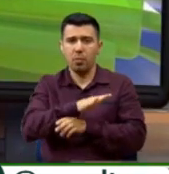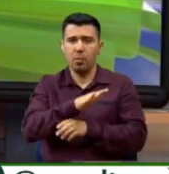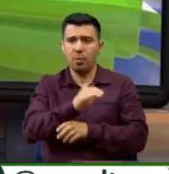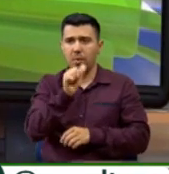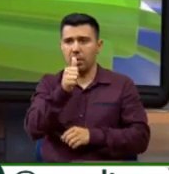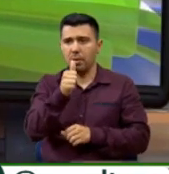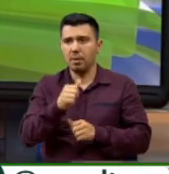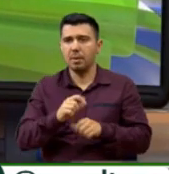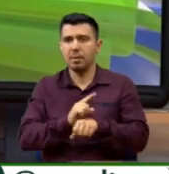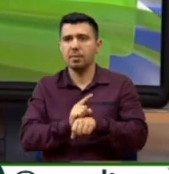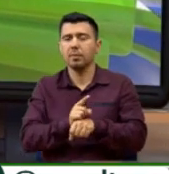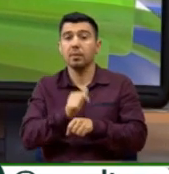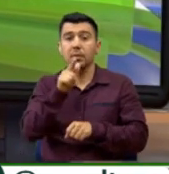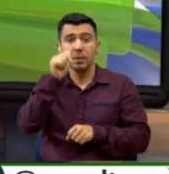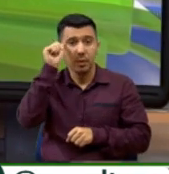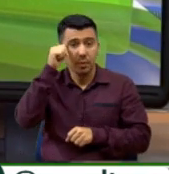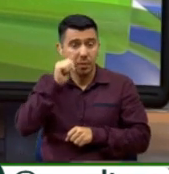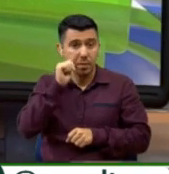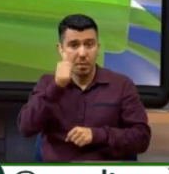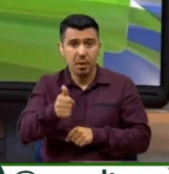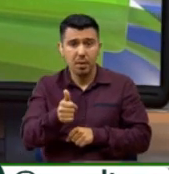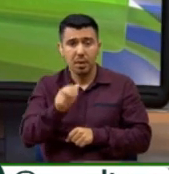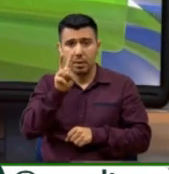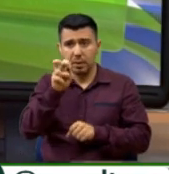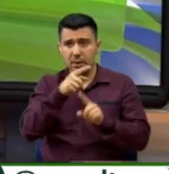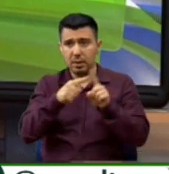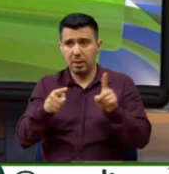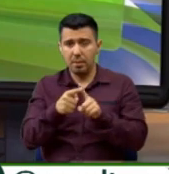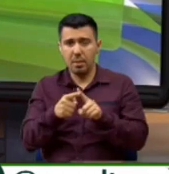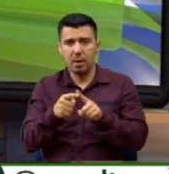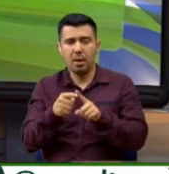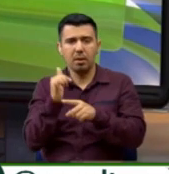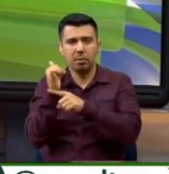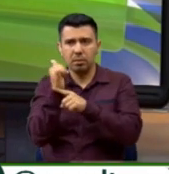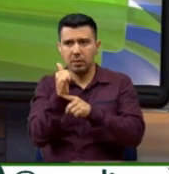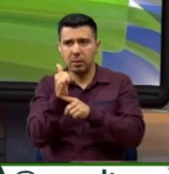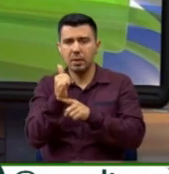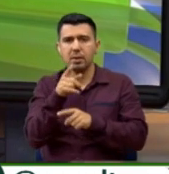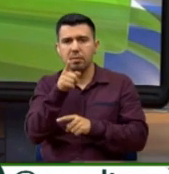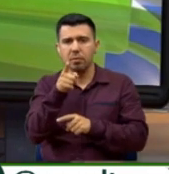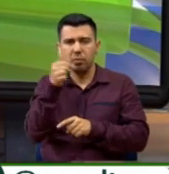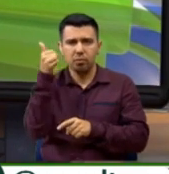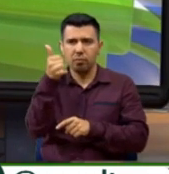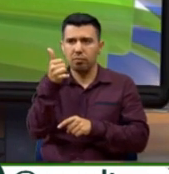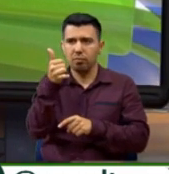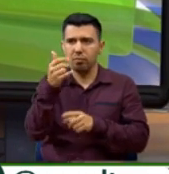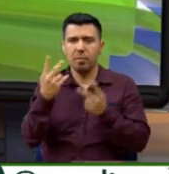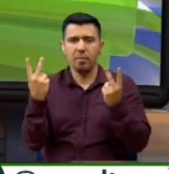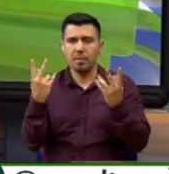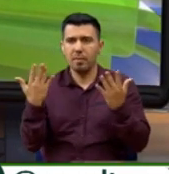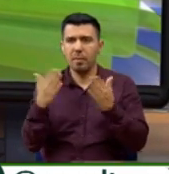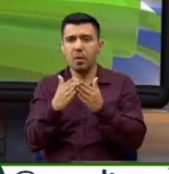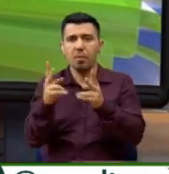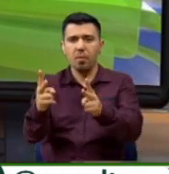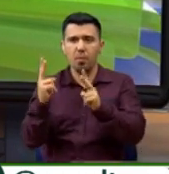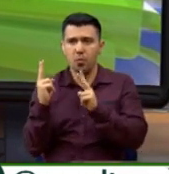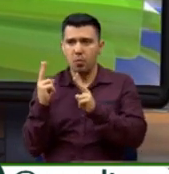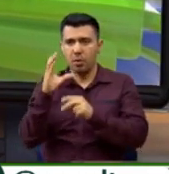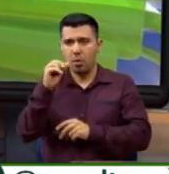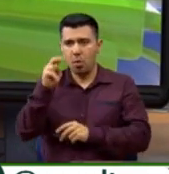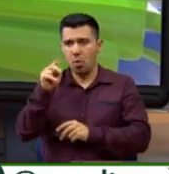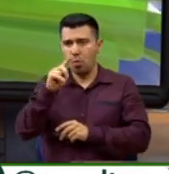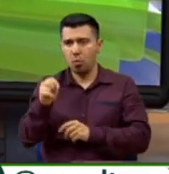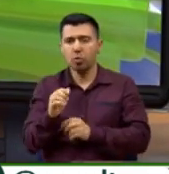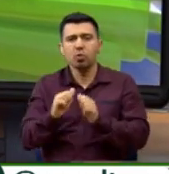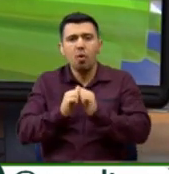1:10 y recuerde que mañana a partir de las 7:30 estaremos con una transmisión en directo desde el sector del puente de Conucos para mostrarles cómo